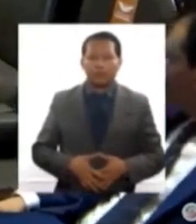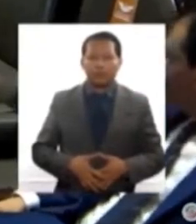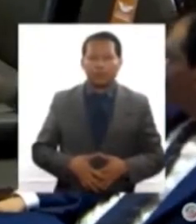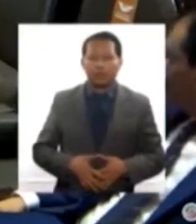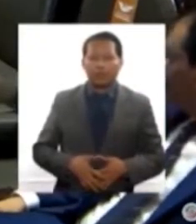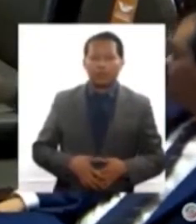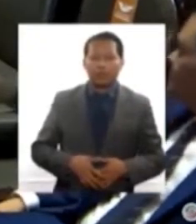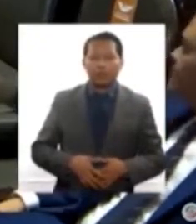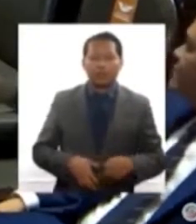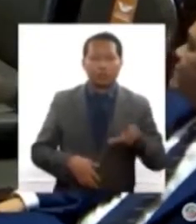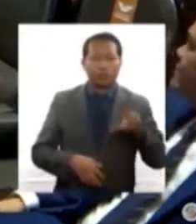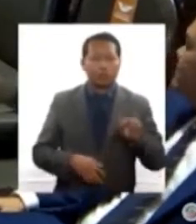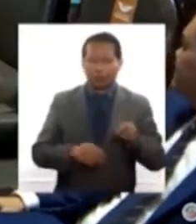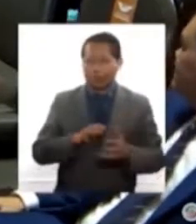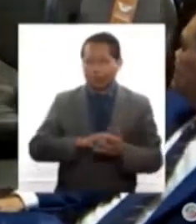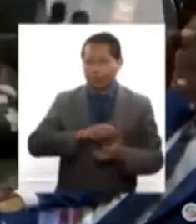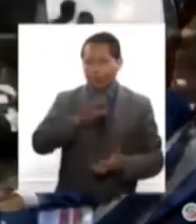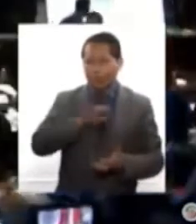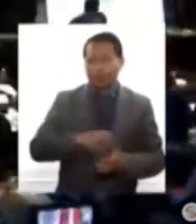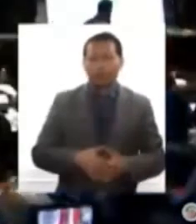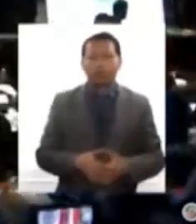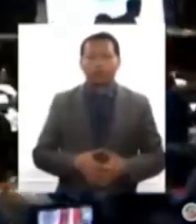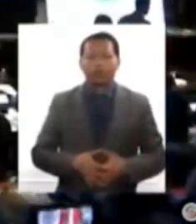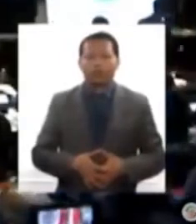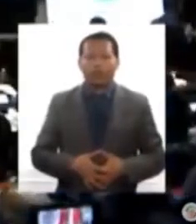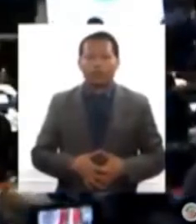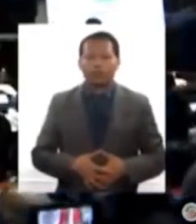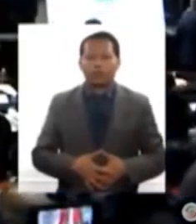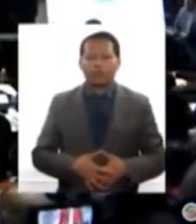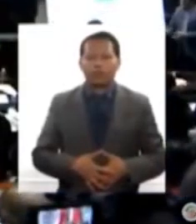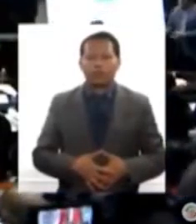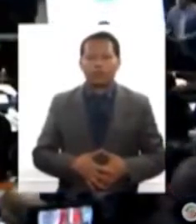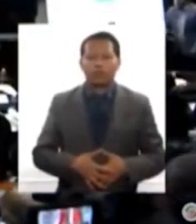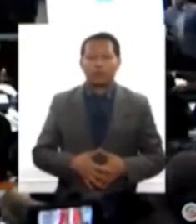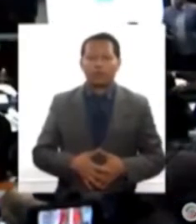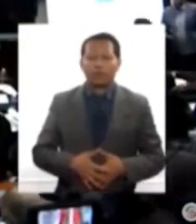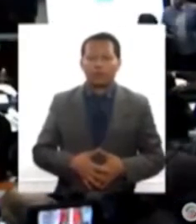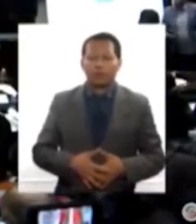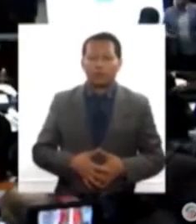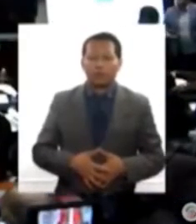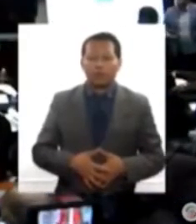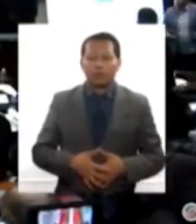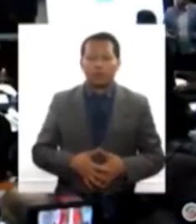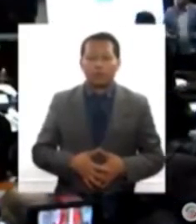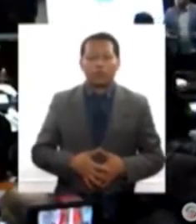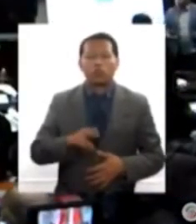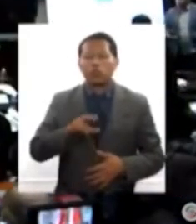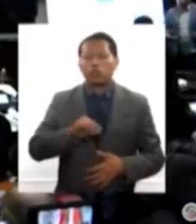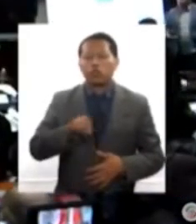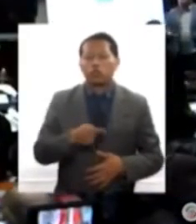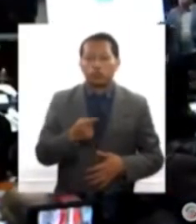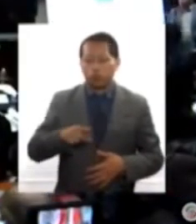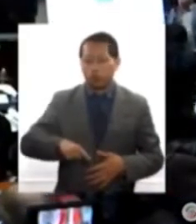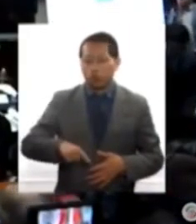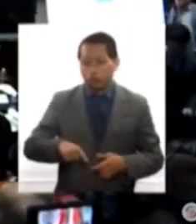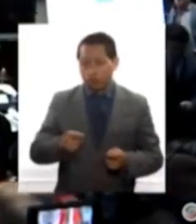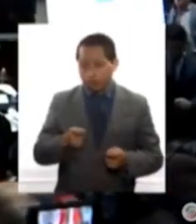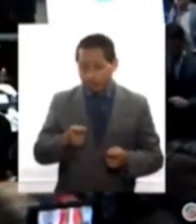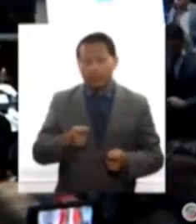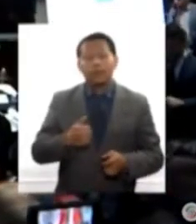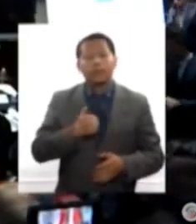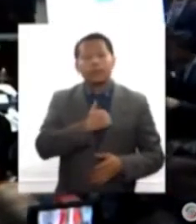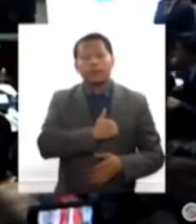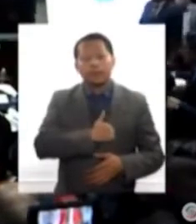10 minutos. Tercero, vuelve a tener la palabra hasta por 10 minutos la titular de la